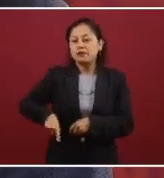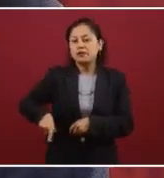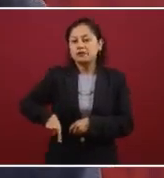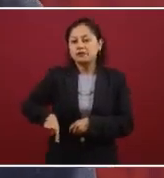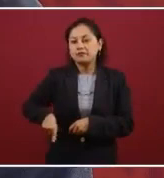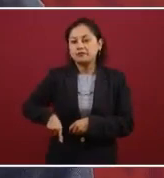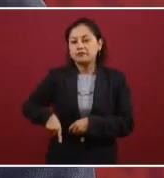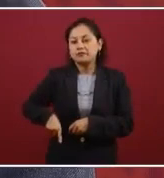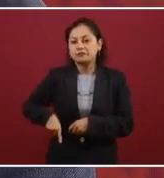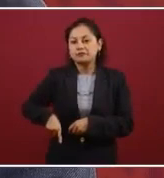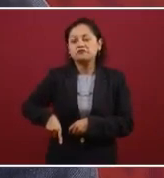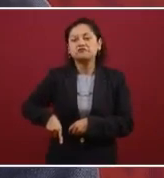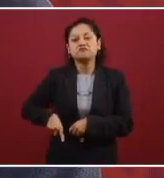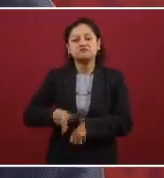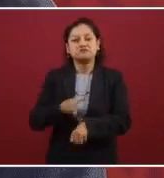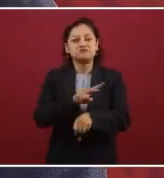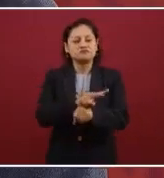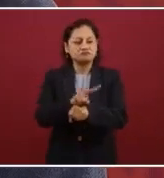representa a todos,